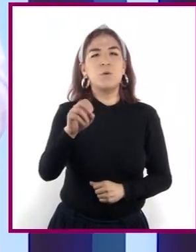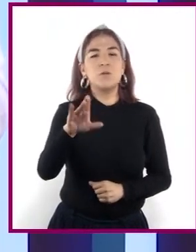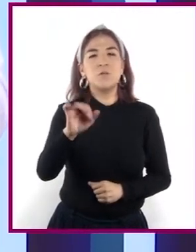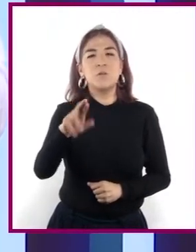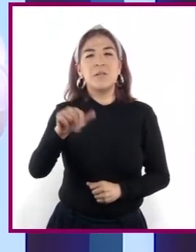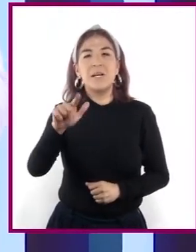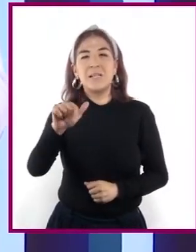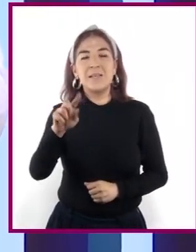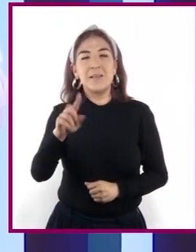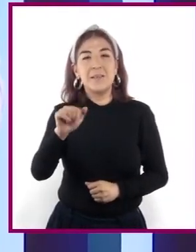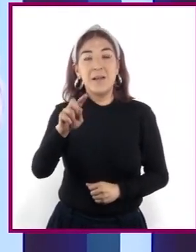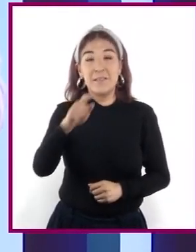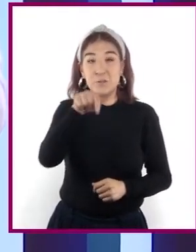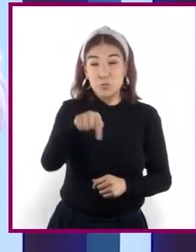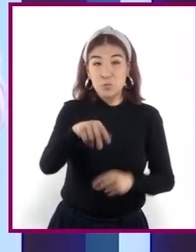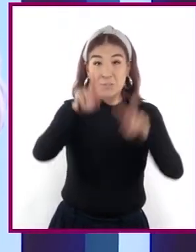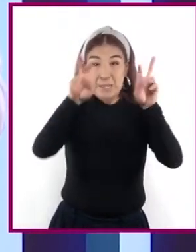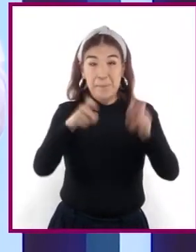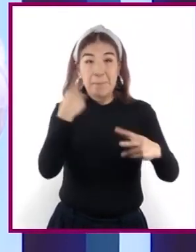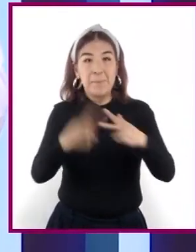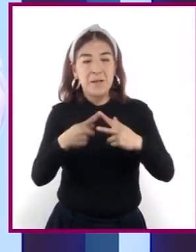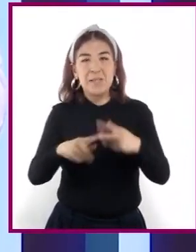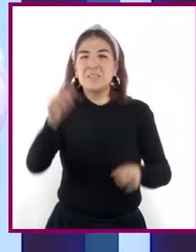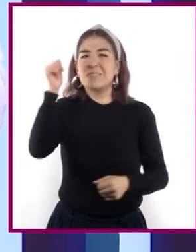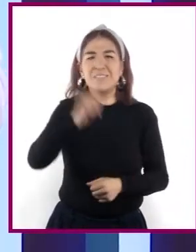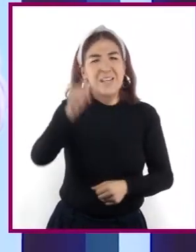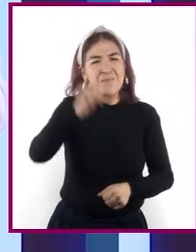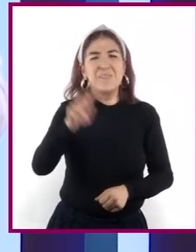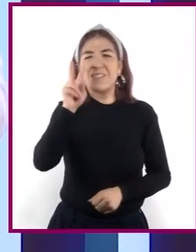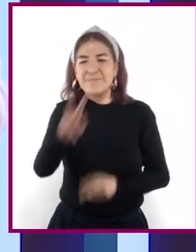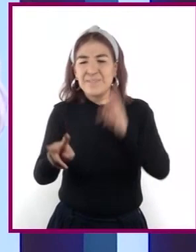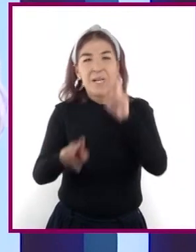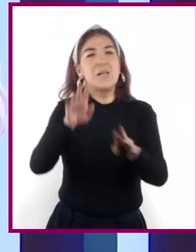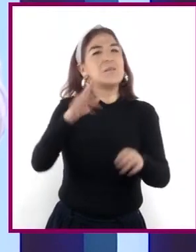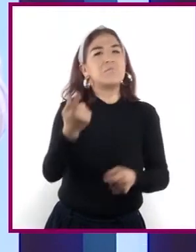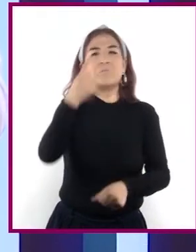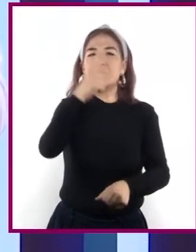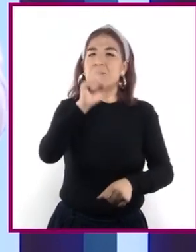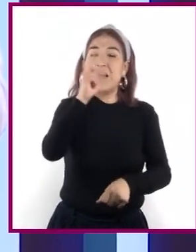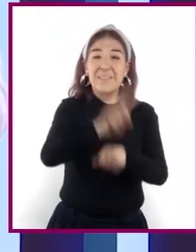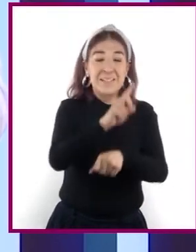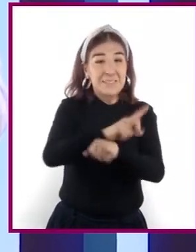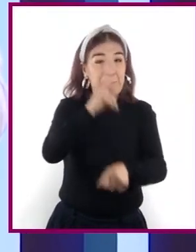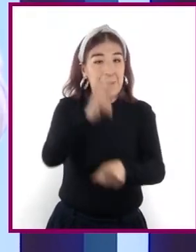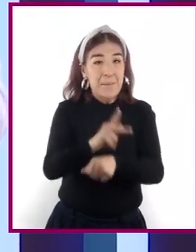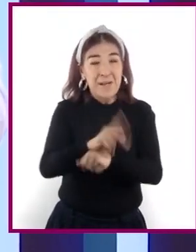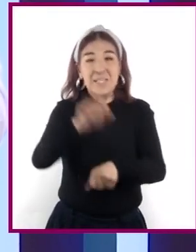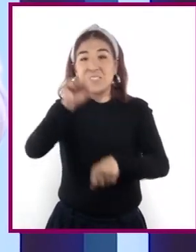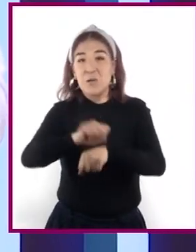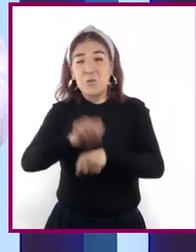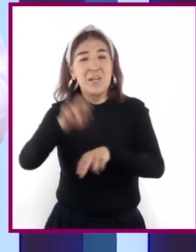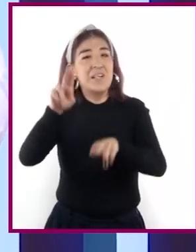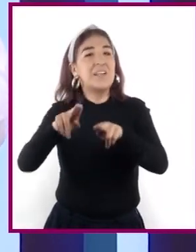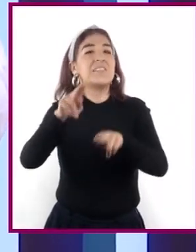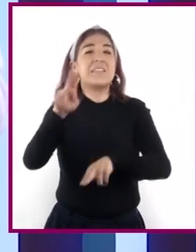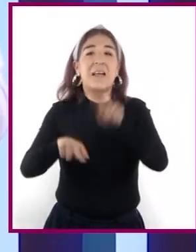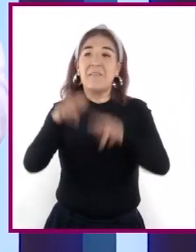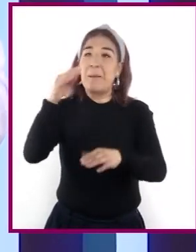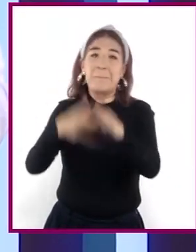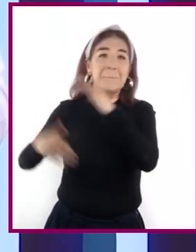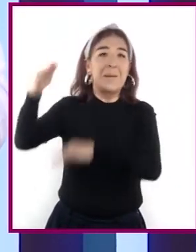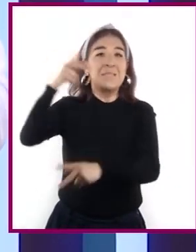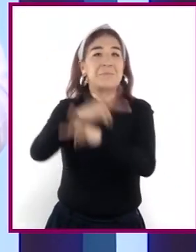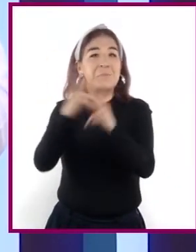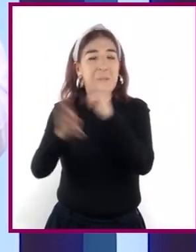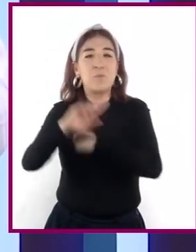de los contenidos matemáticos que está presente en casi todos los niveles escolares, ya que es de uso cotidiano, además de